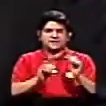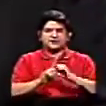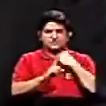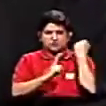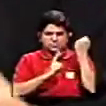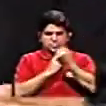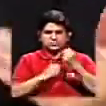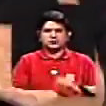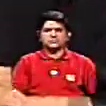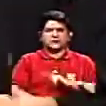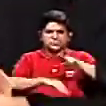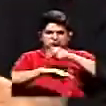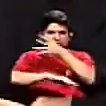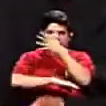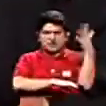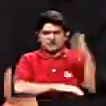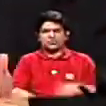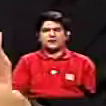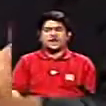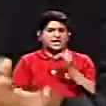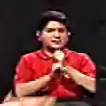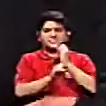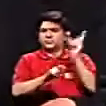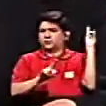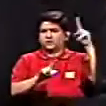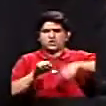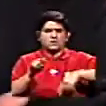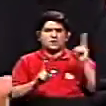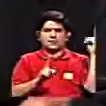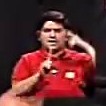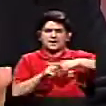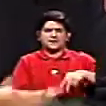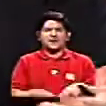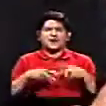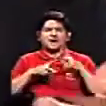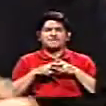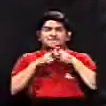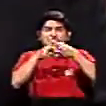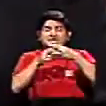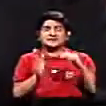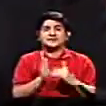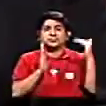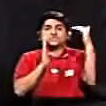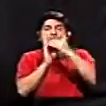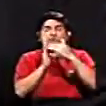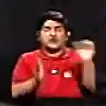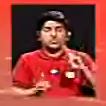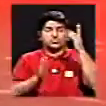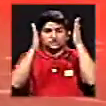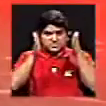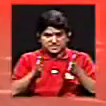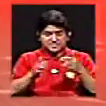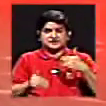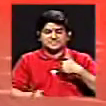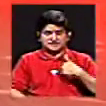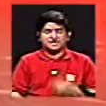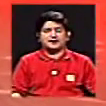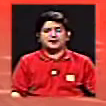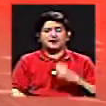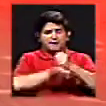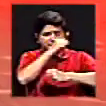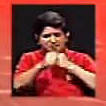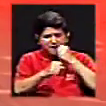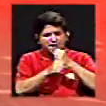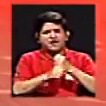que estamos viendo, instituciones incapaces de ejecutar préstamos millonarios como los que tenemos ahora en Costa Rica, atrasos de años en procesos